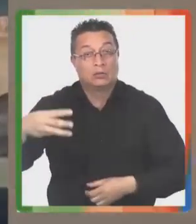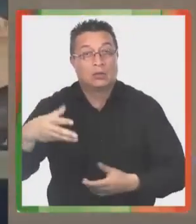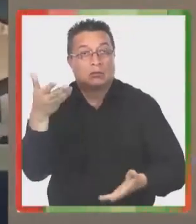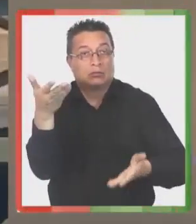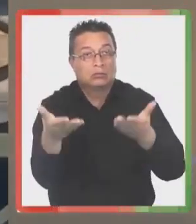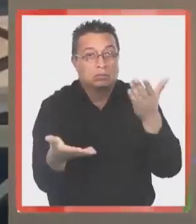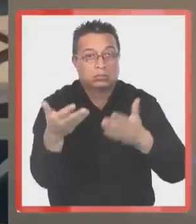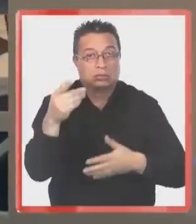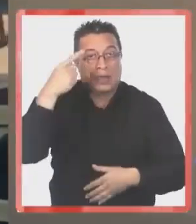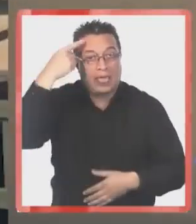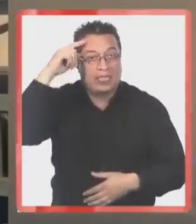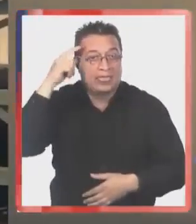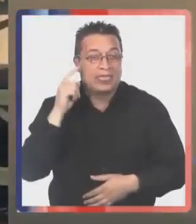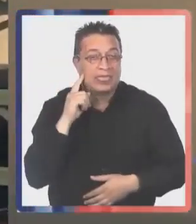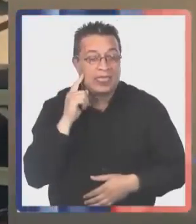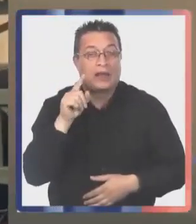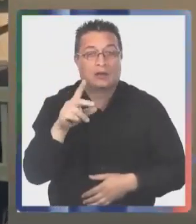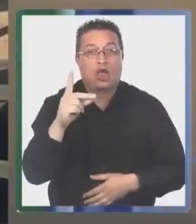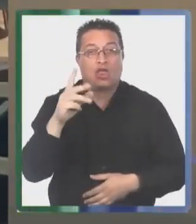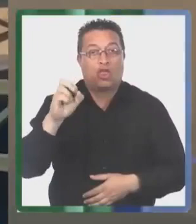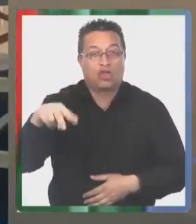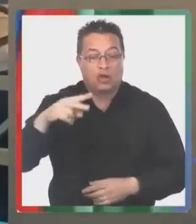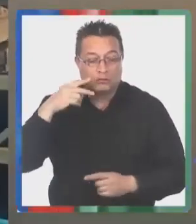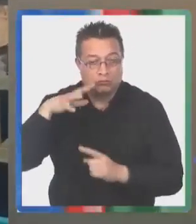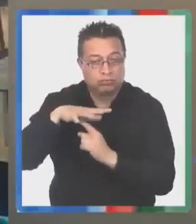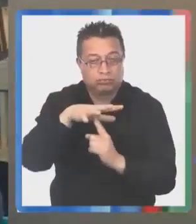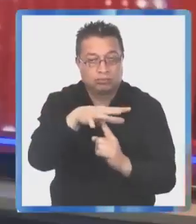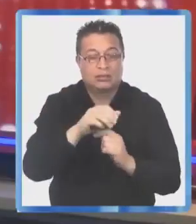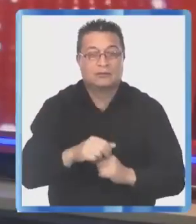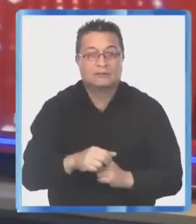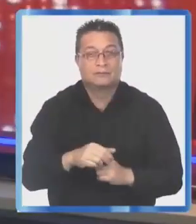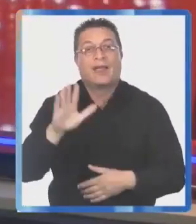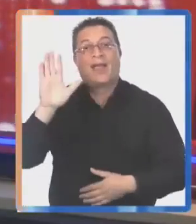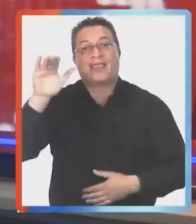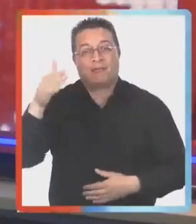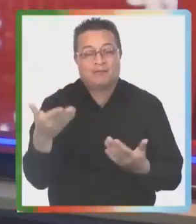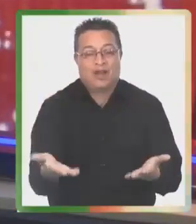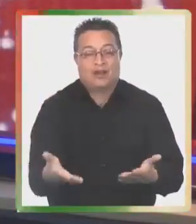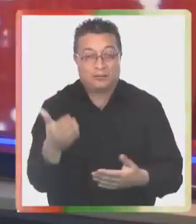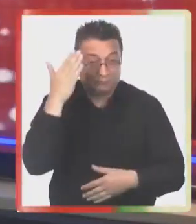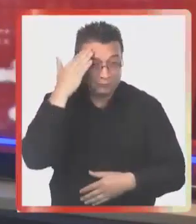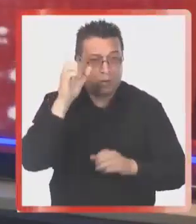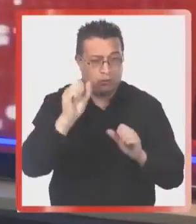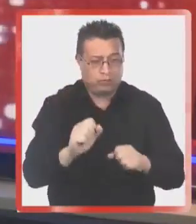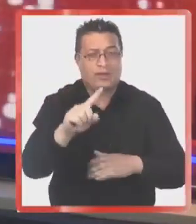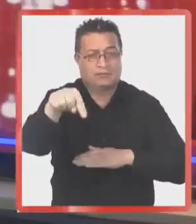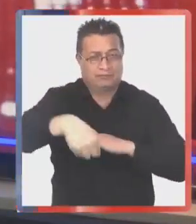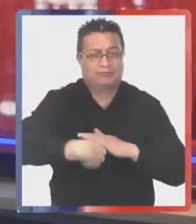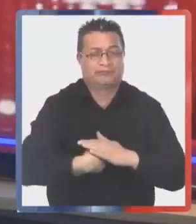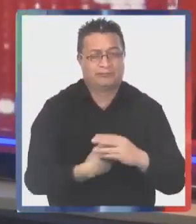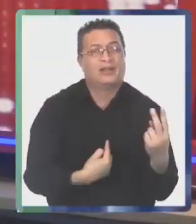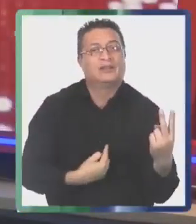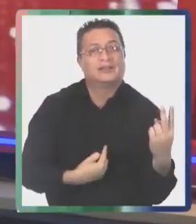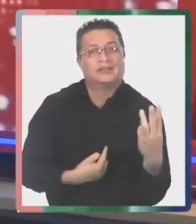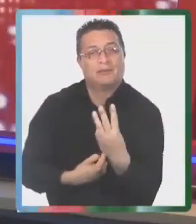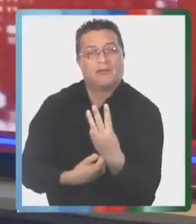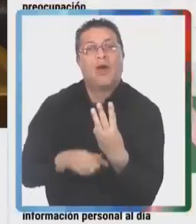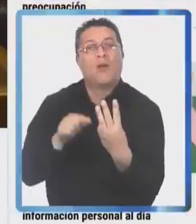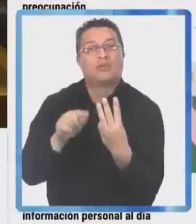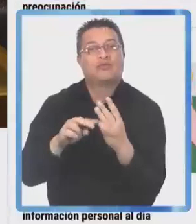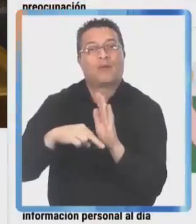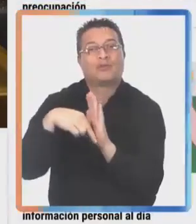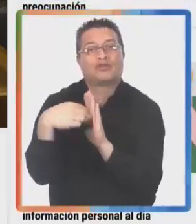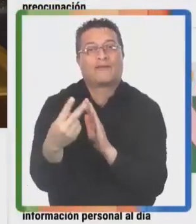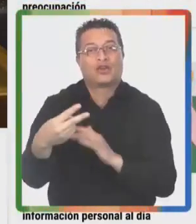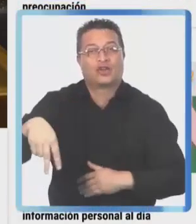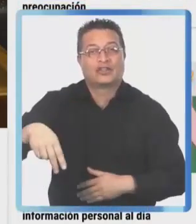el municipio evaluaron los daños a través de un dron. Nos despedimos y recuerde que pueden visitar nuestra página web